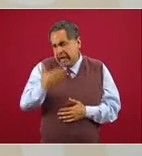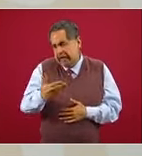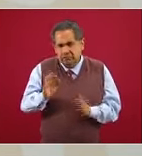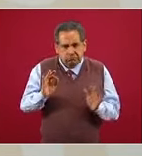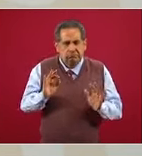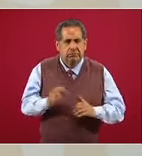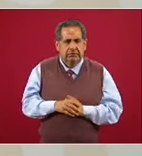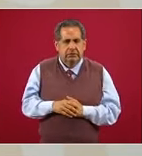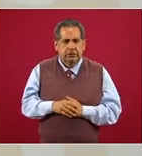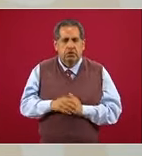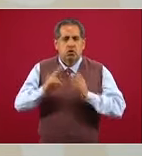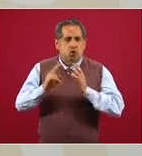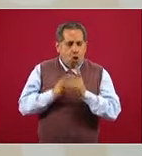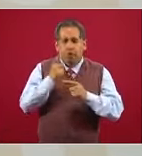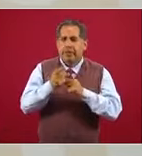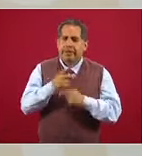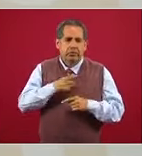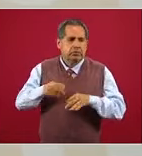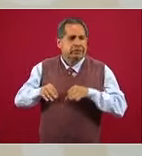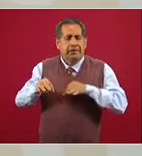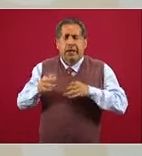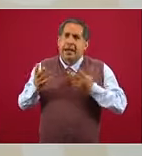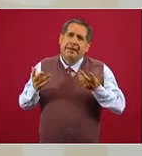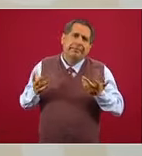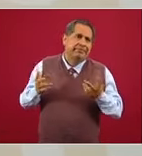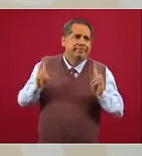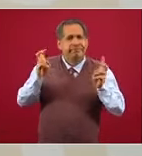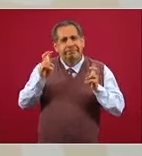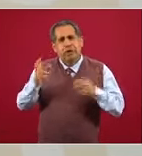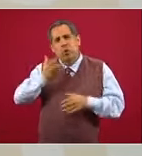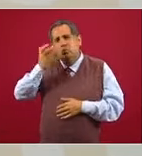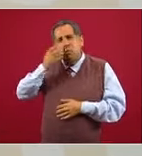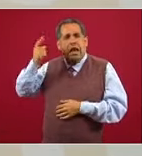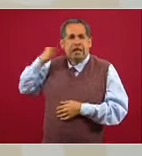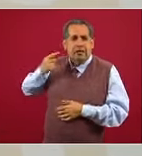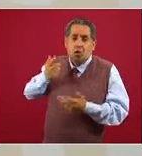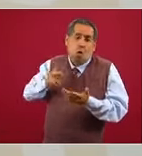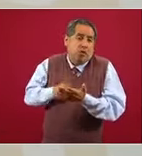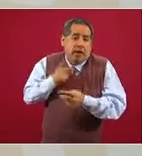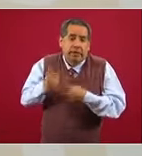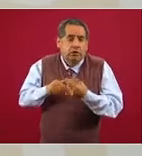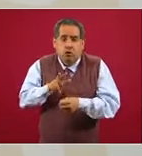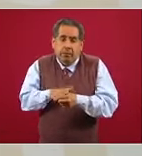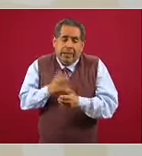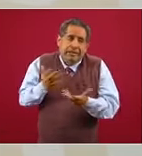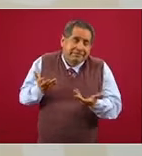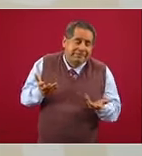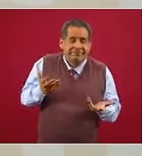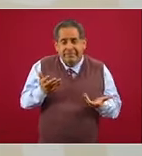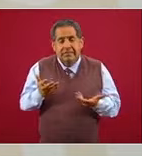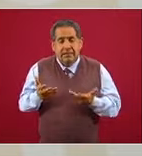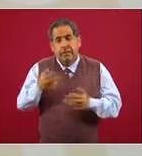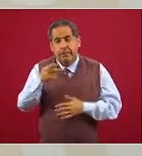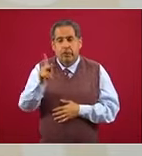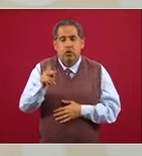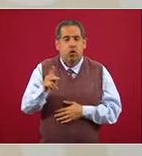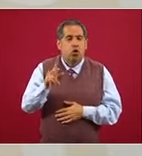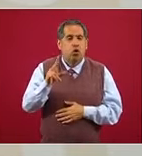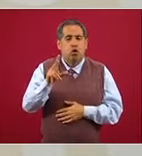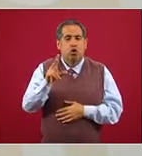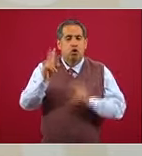de retomar nuestras actividades habituales. Sin embargo, no